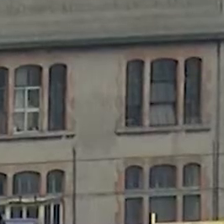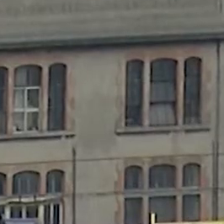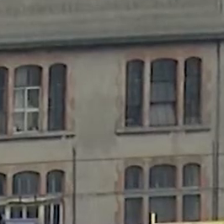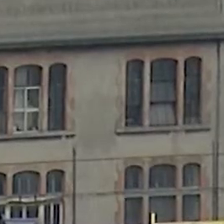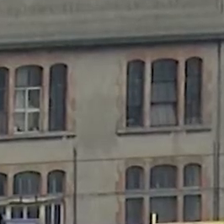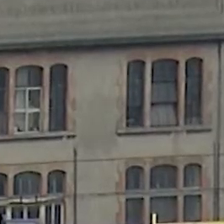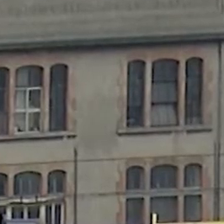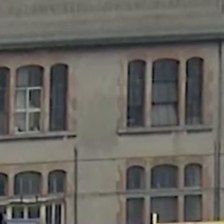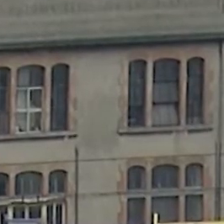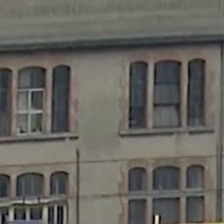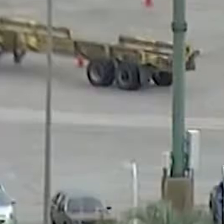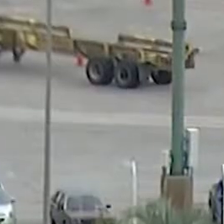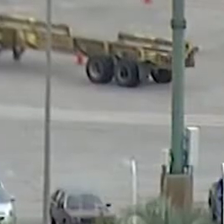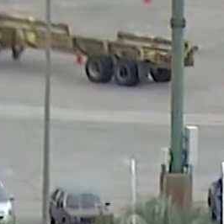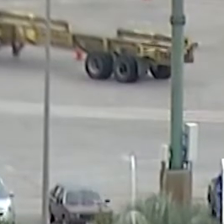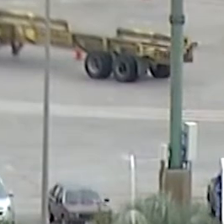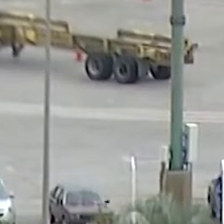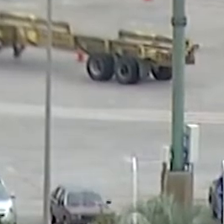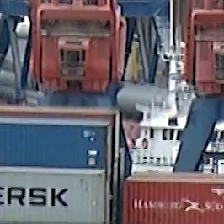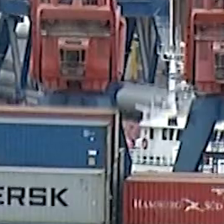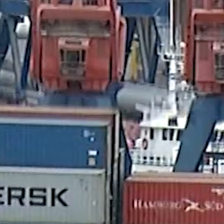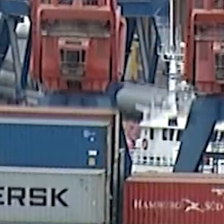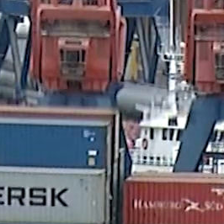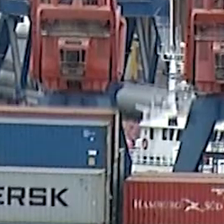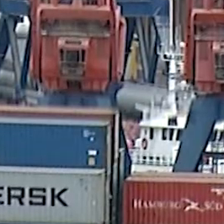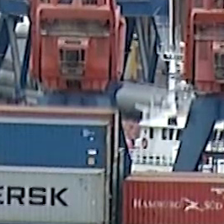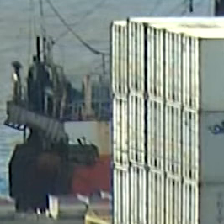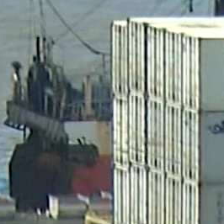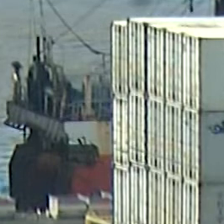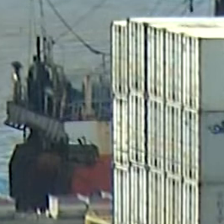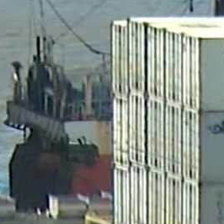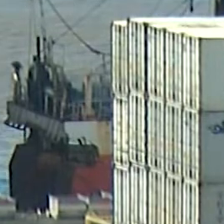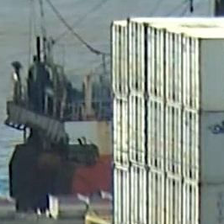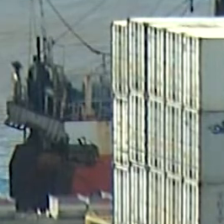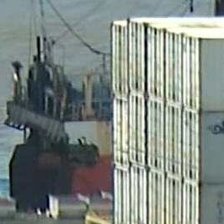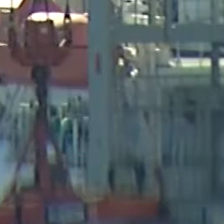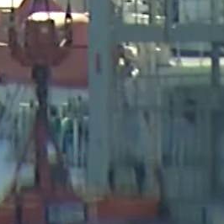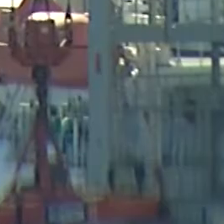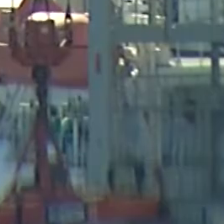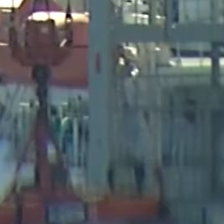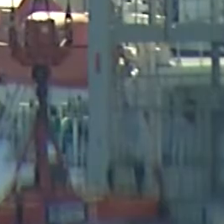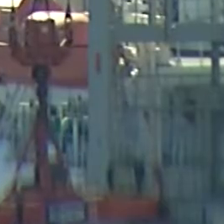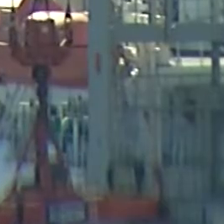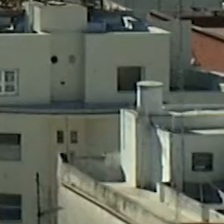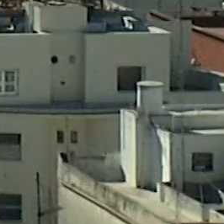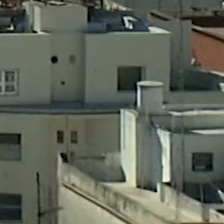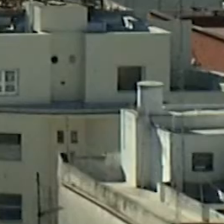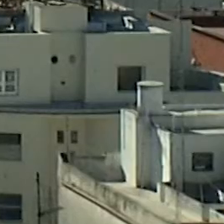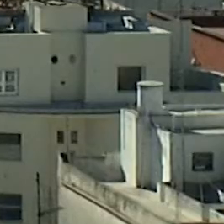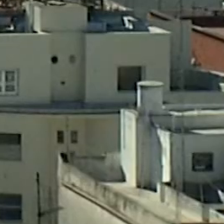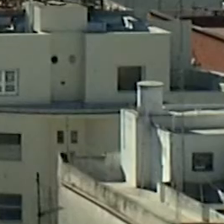a dragar el canal de ingreso al puerto y mantener el pasaje al río de la plata' en una